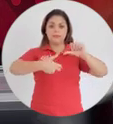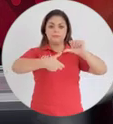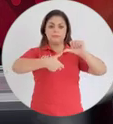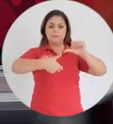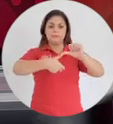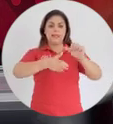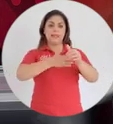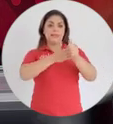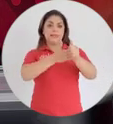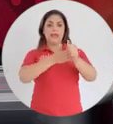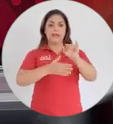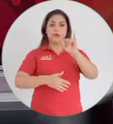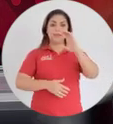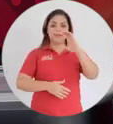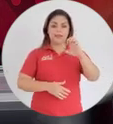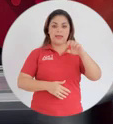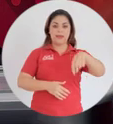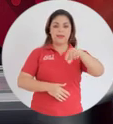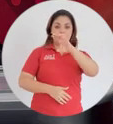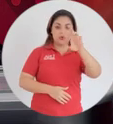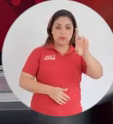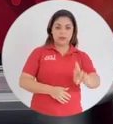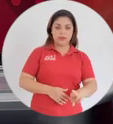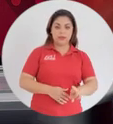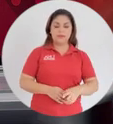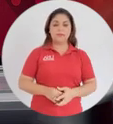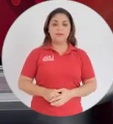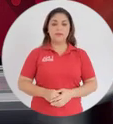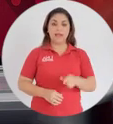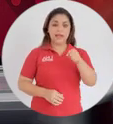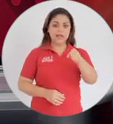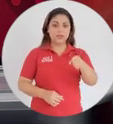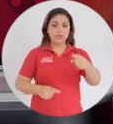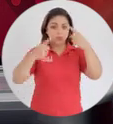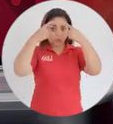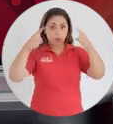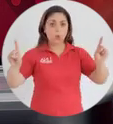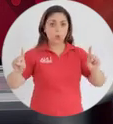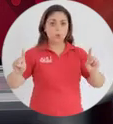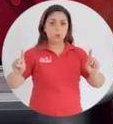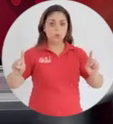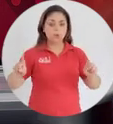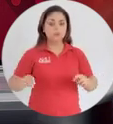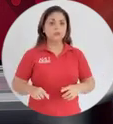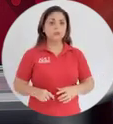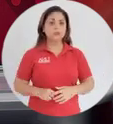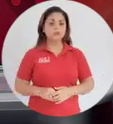centroamericana, liderada por el ICE de Costa Rica. Eso es un logro,